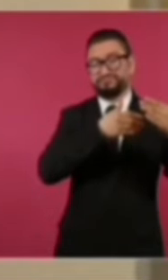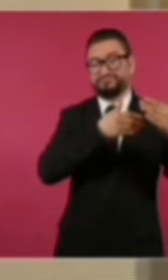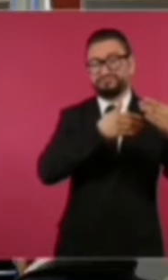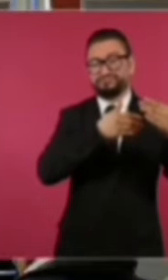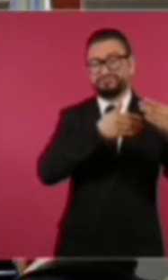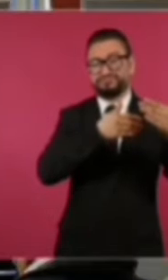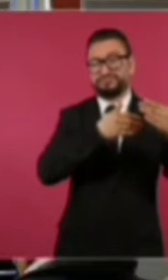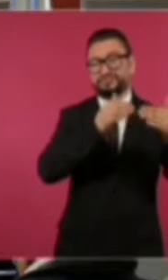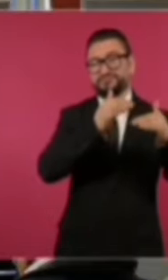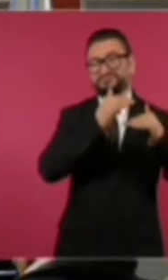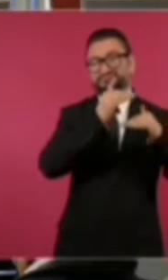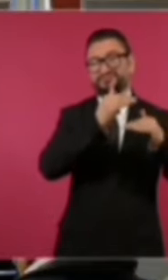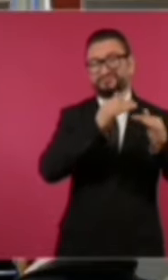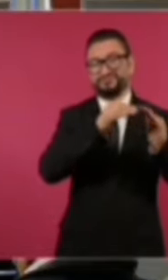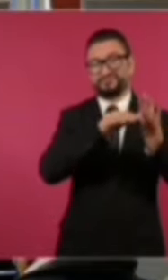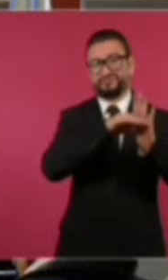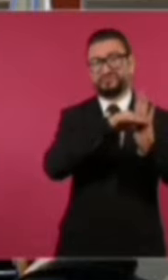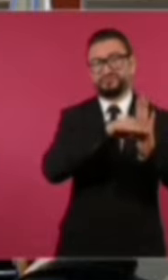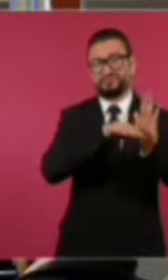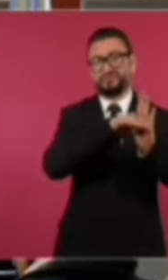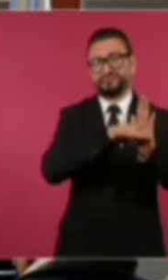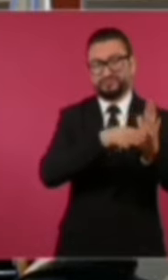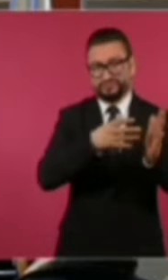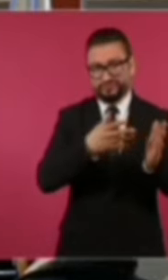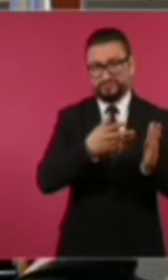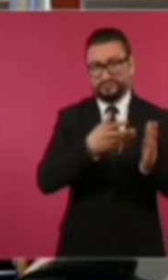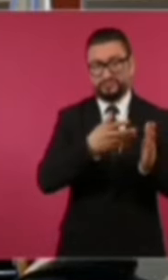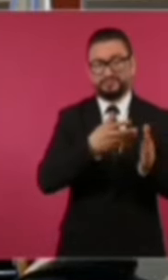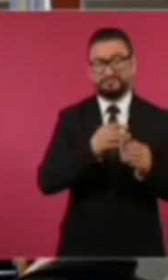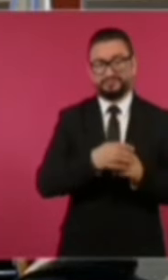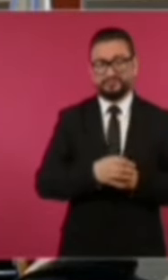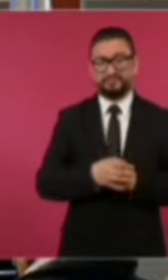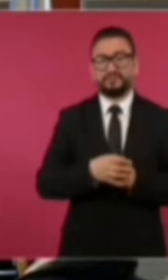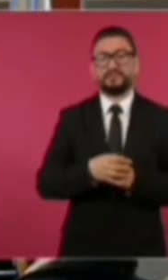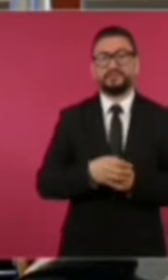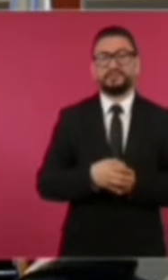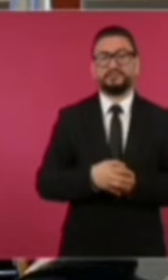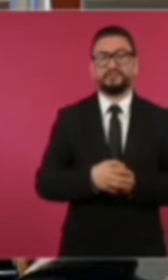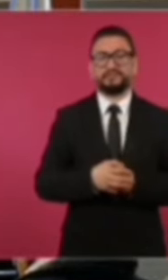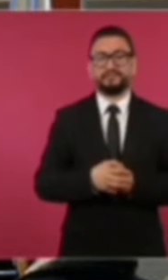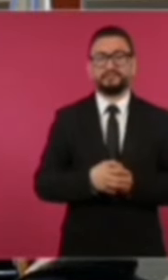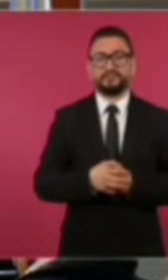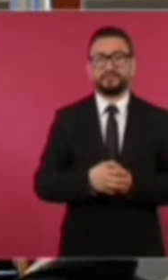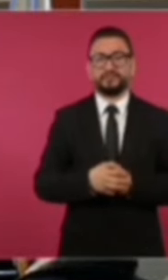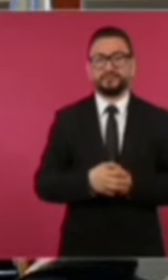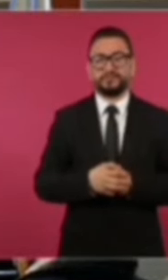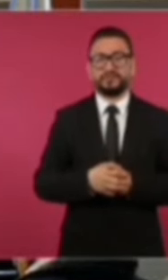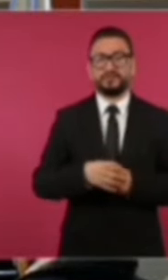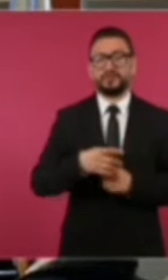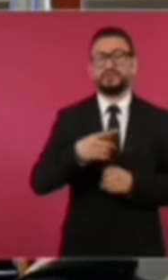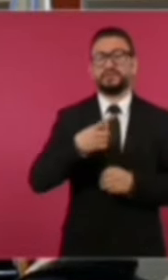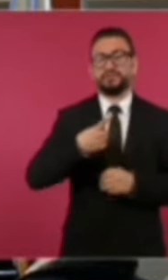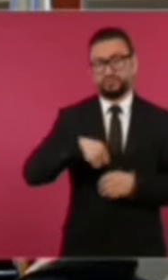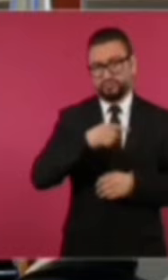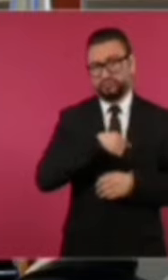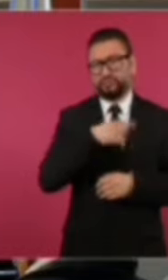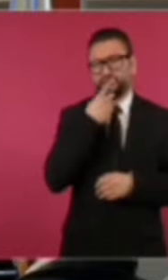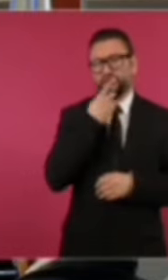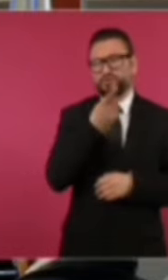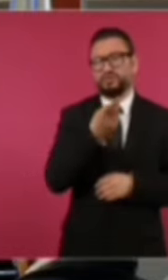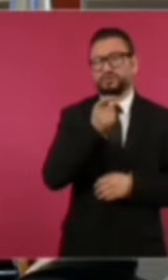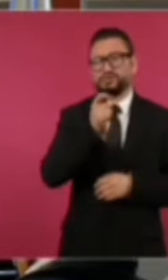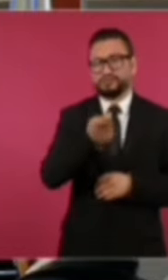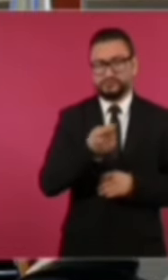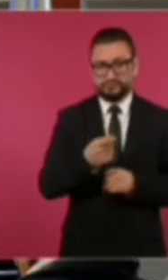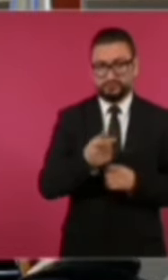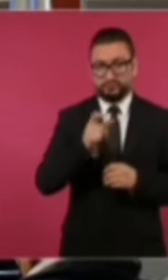muy limitado y dependiente. ¿Y qué sostenemos nosotros? Que si no hay